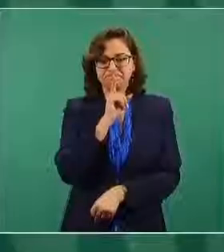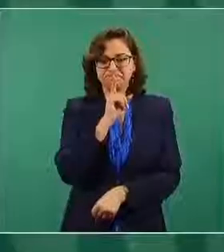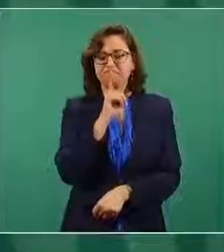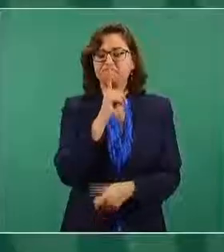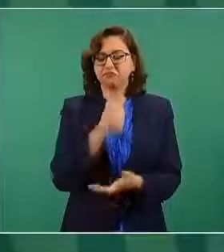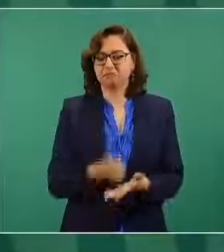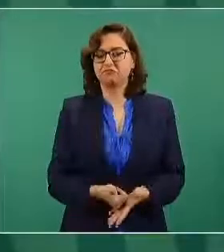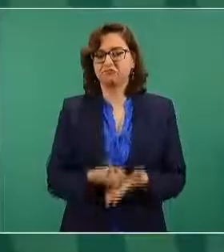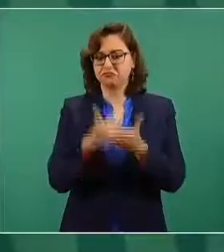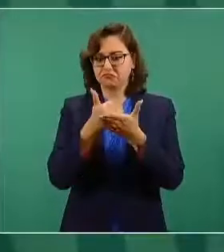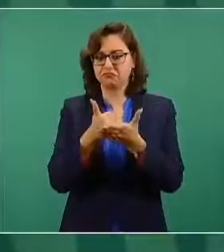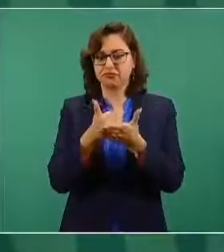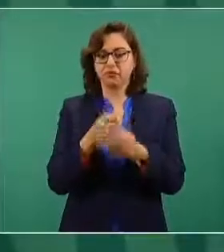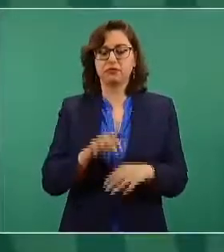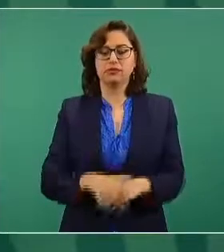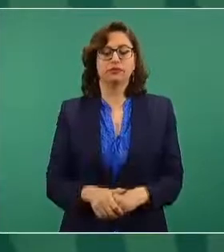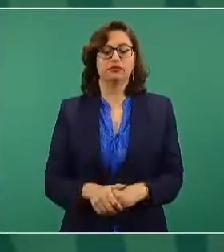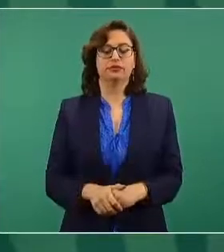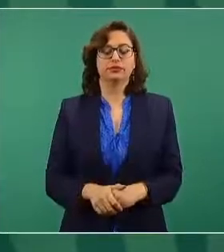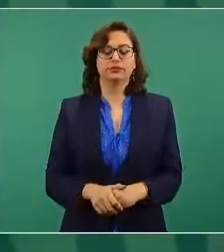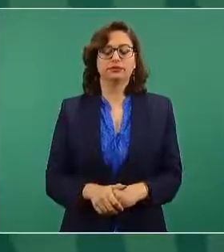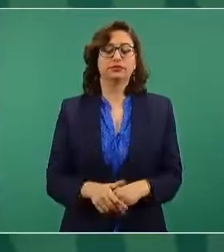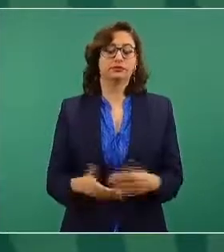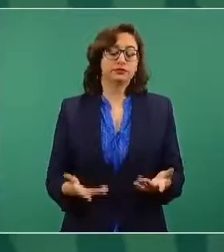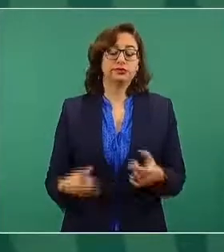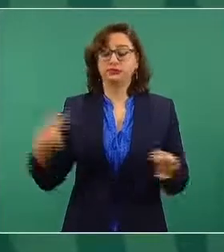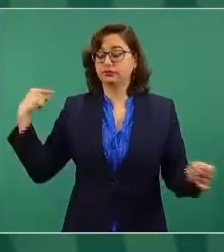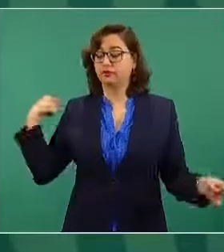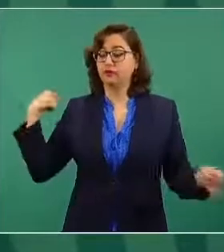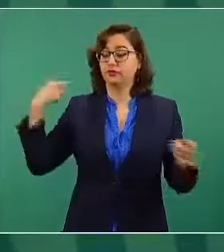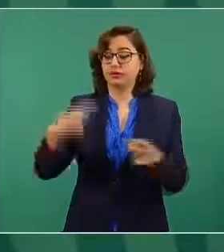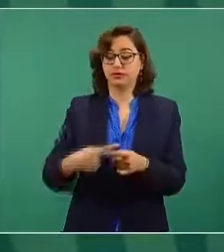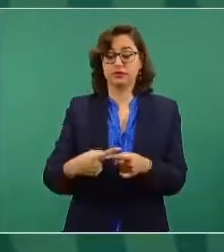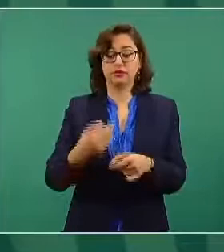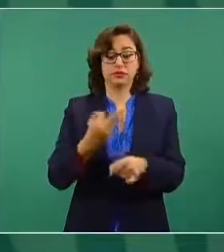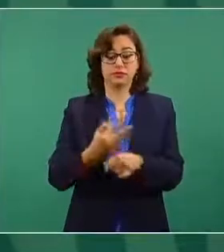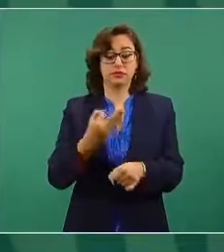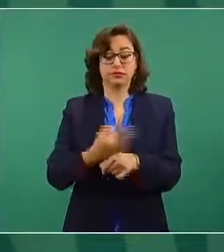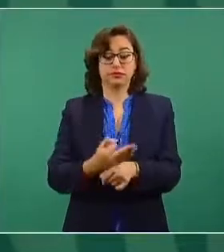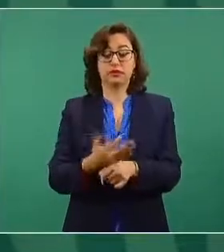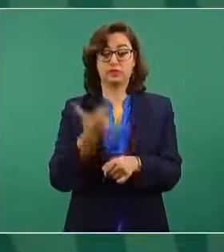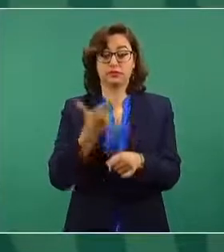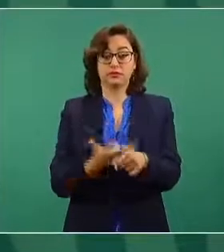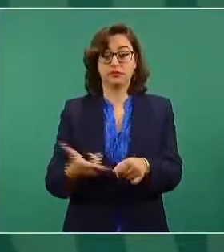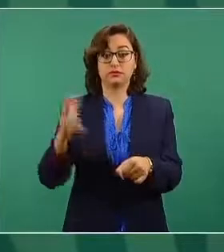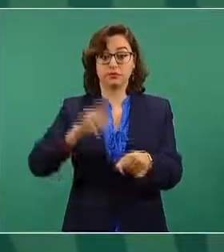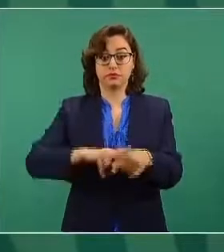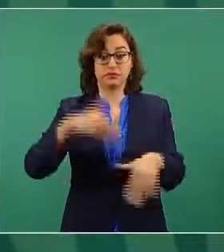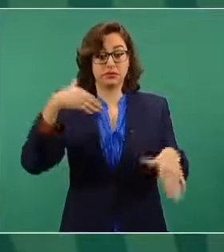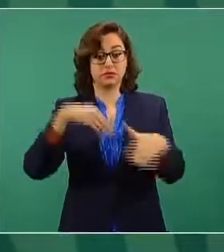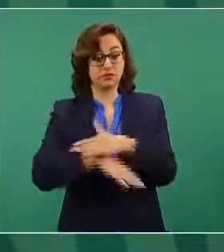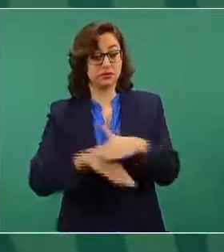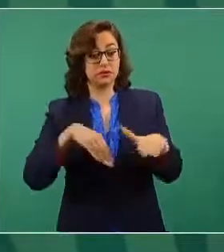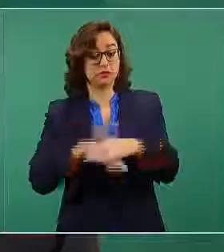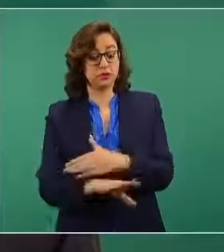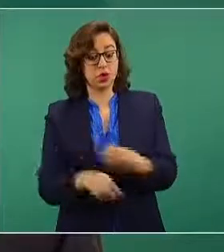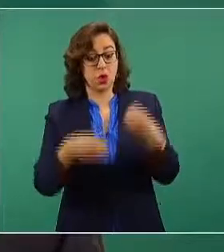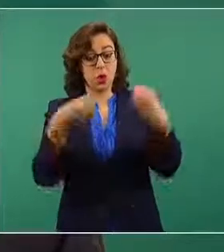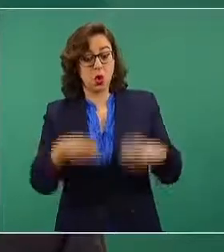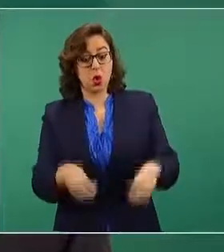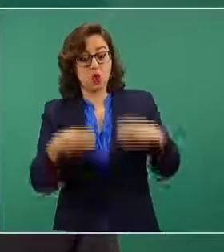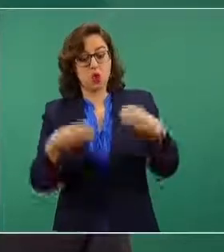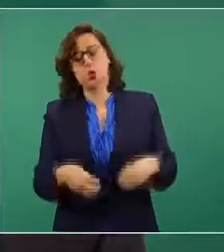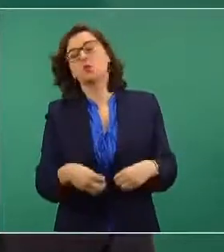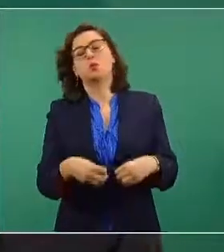ya en las mismas 10 semanas una reducción, por ahora estamos en menos de la 1/5 parte de las camas destinadas a